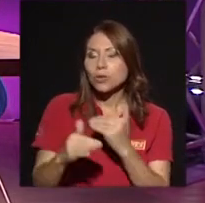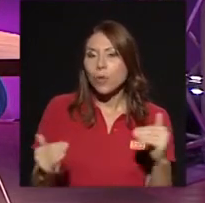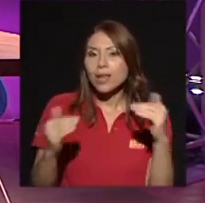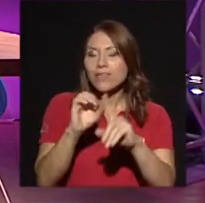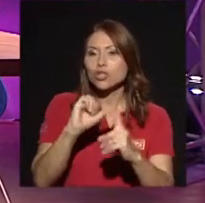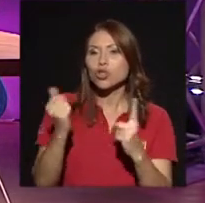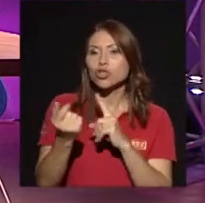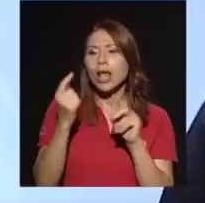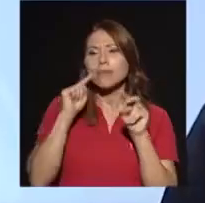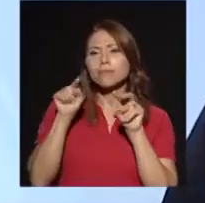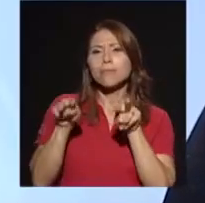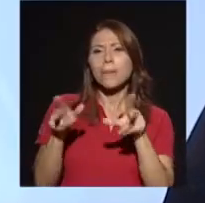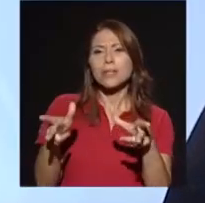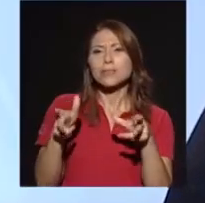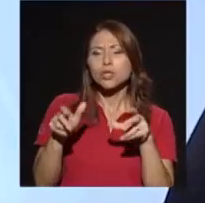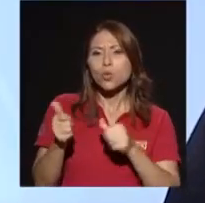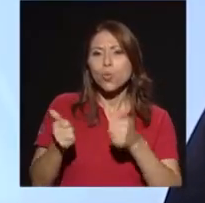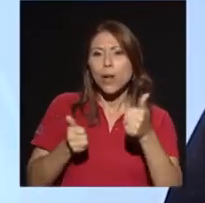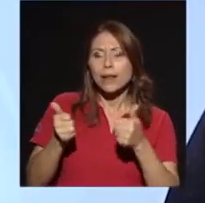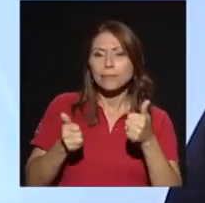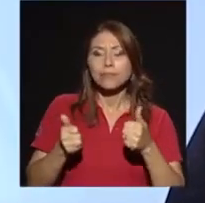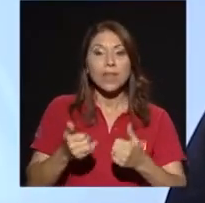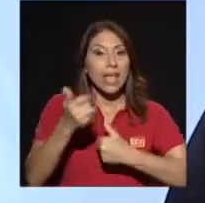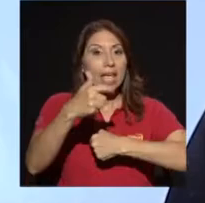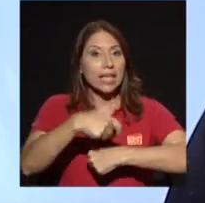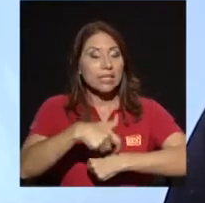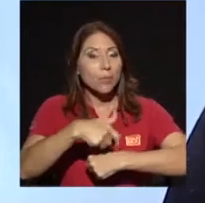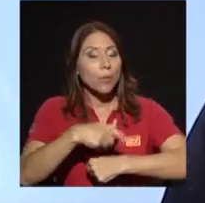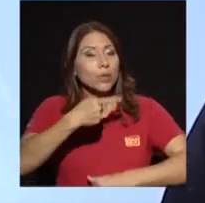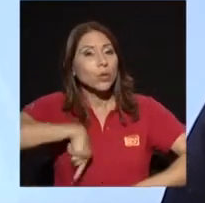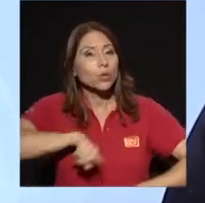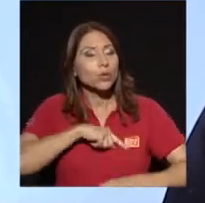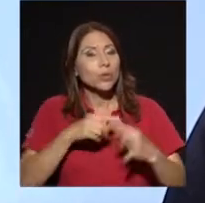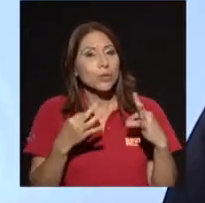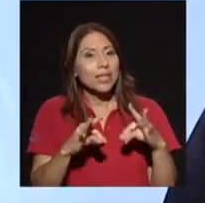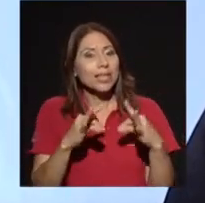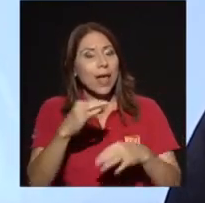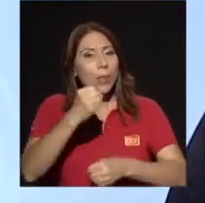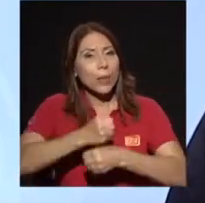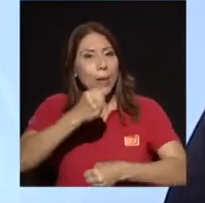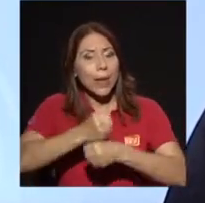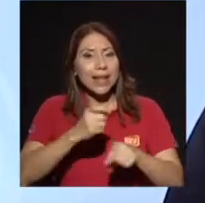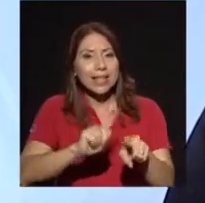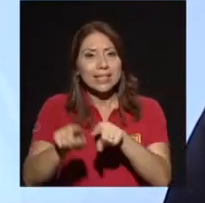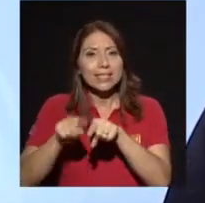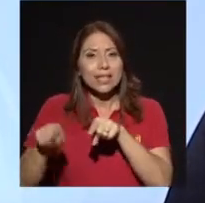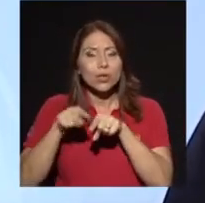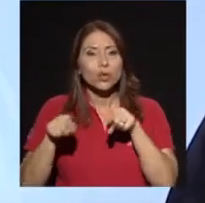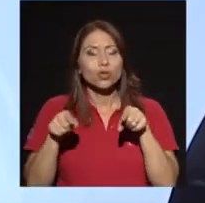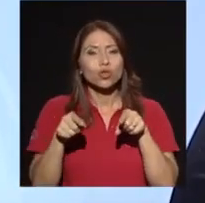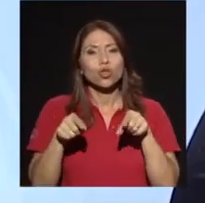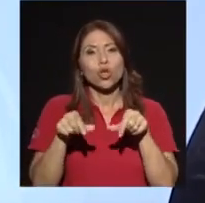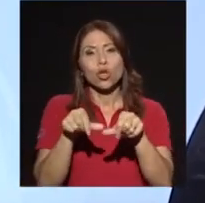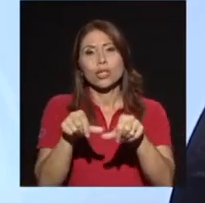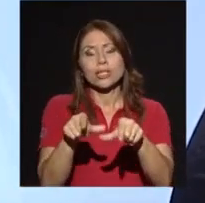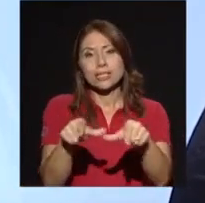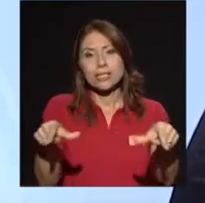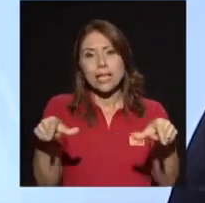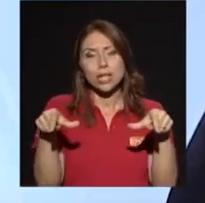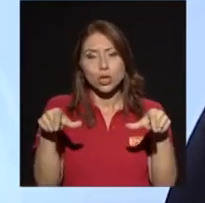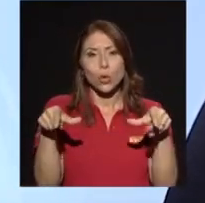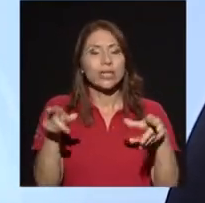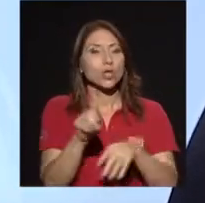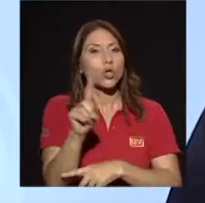social? En este momento, bueno, hemos intentado inclusive empezar a trabajar en distintos sectores, no solamente en el gran